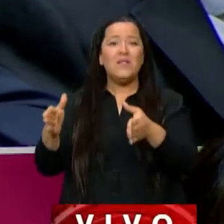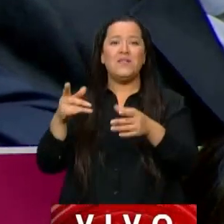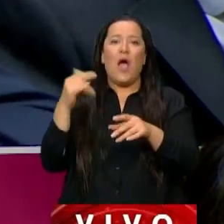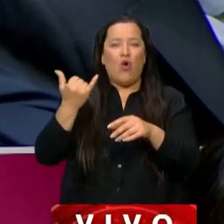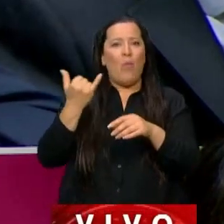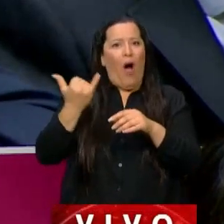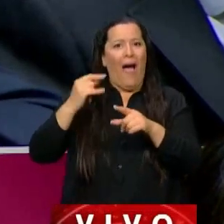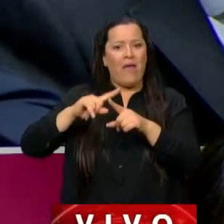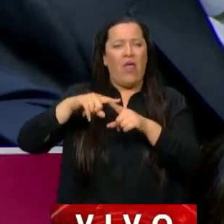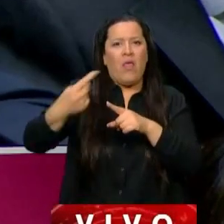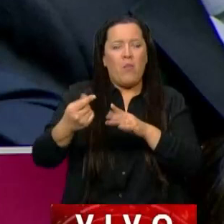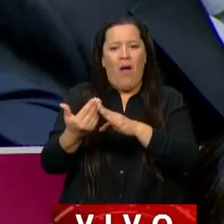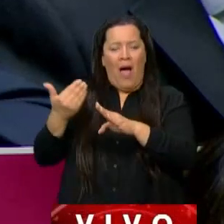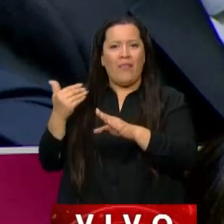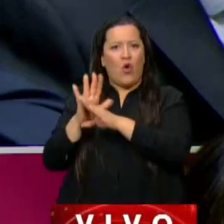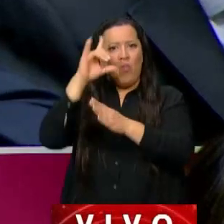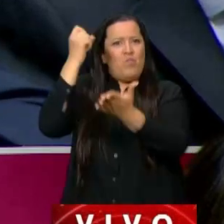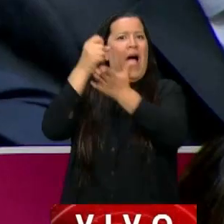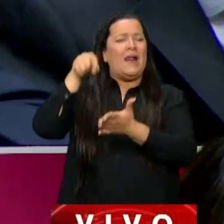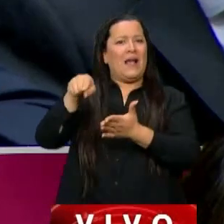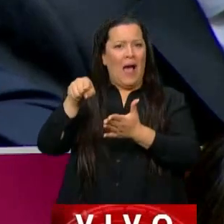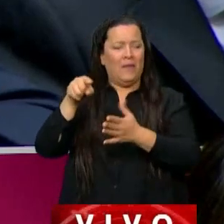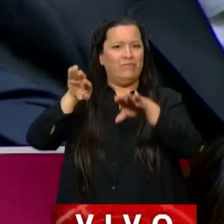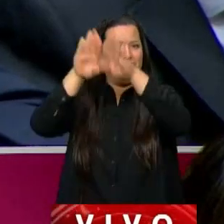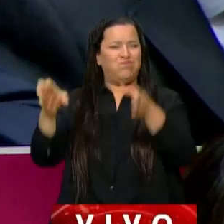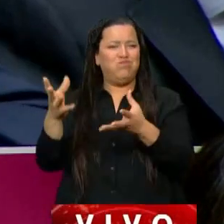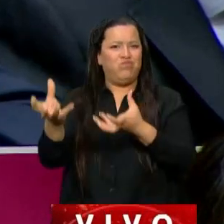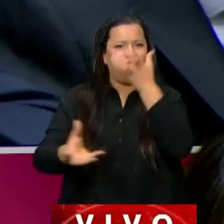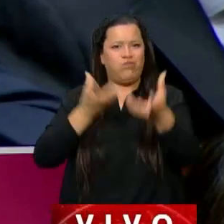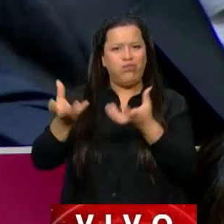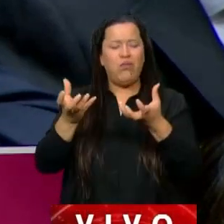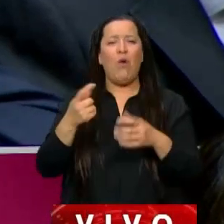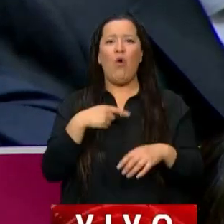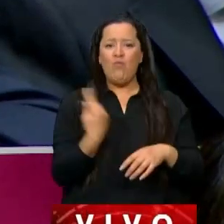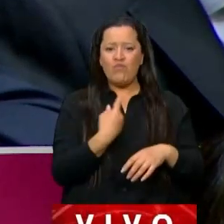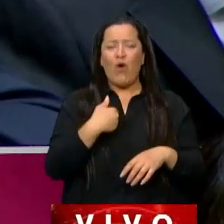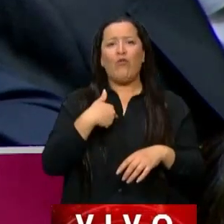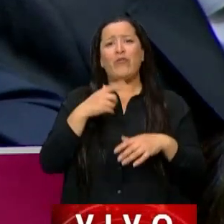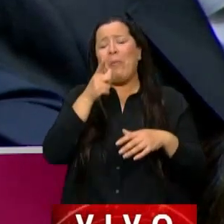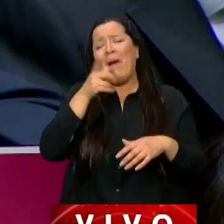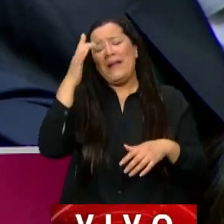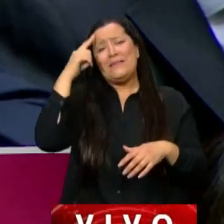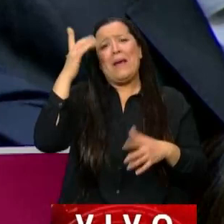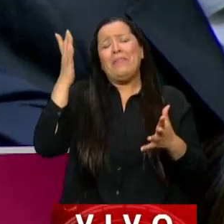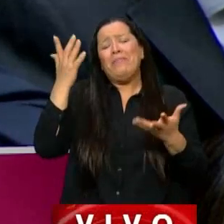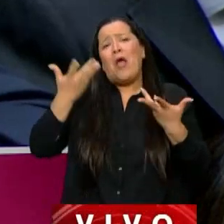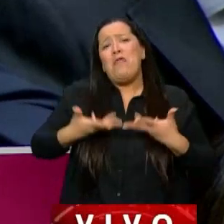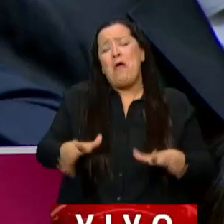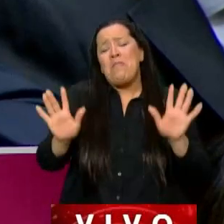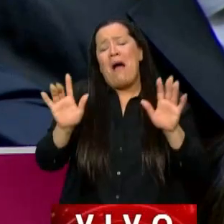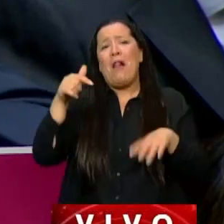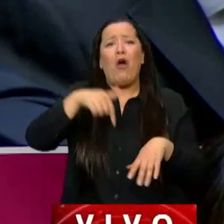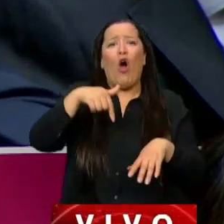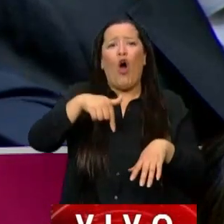un después, que de repente uno lo vive con cierta normalidad, el hecho de que